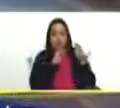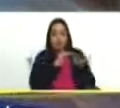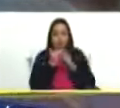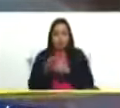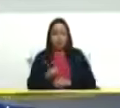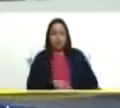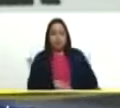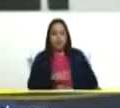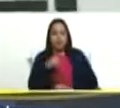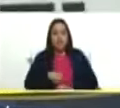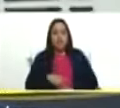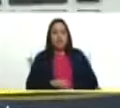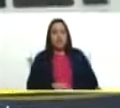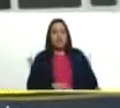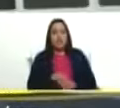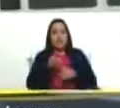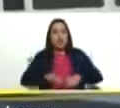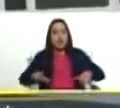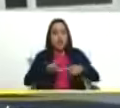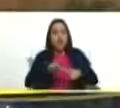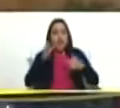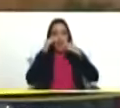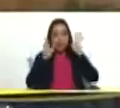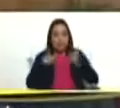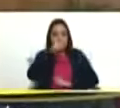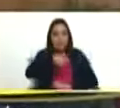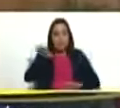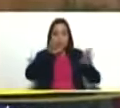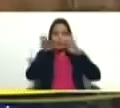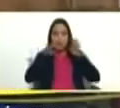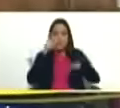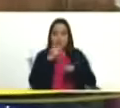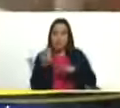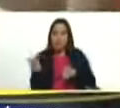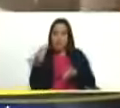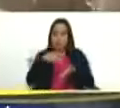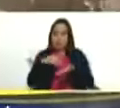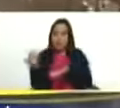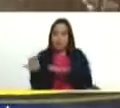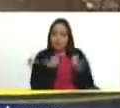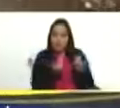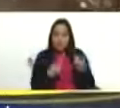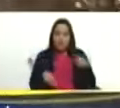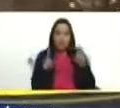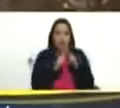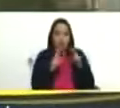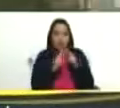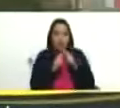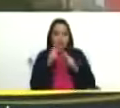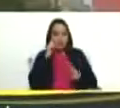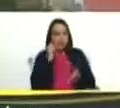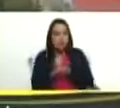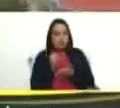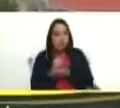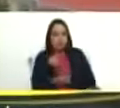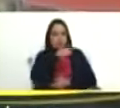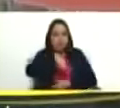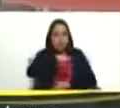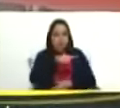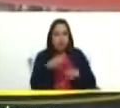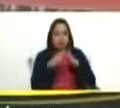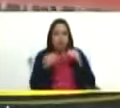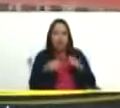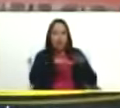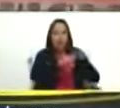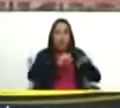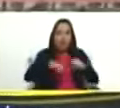el centro de atención al turista, tienen que volver los turistas full, a conocer, recorrer, aportar, comprar en